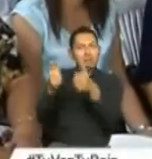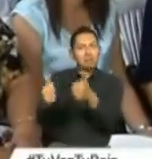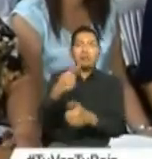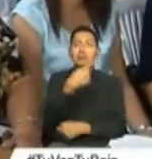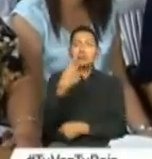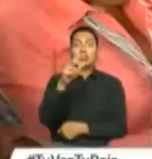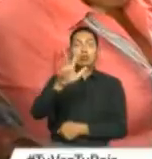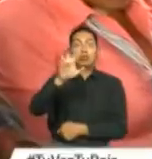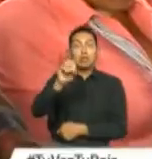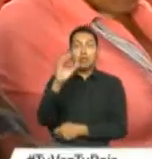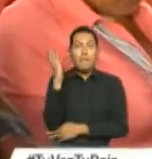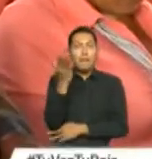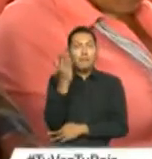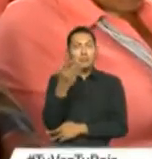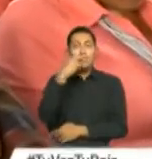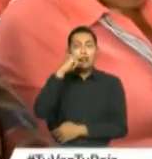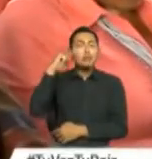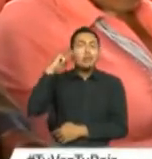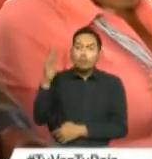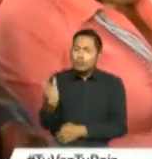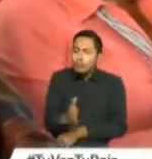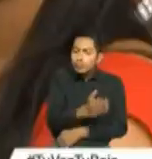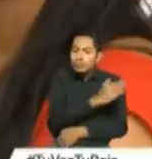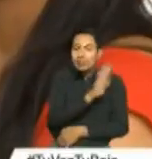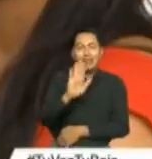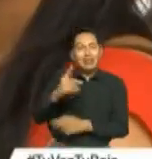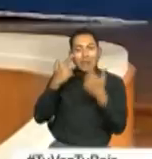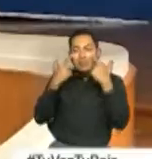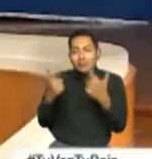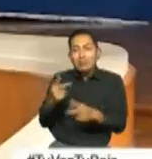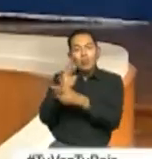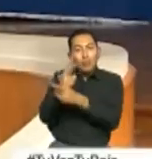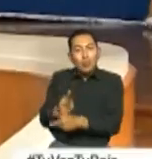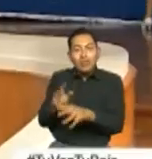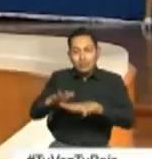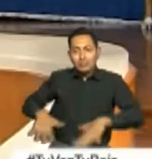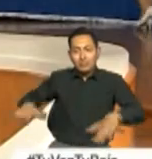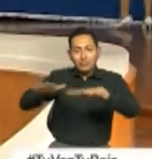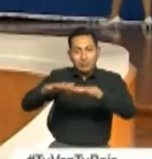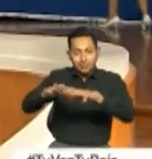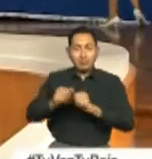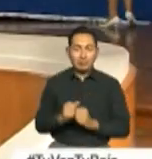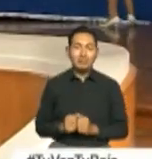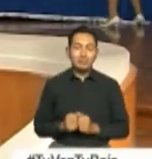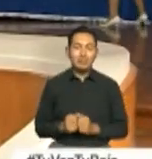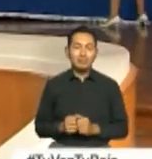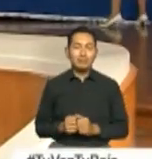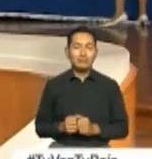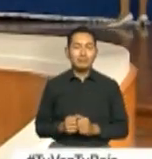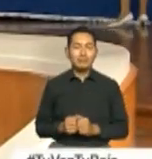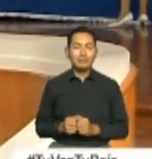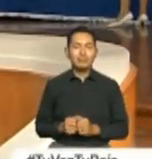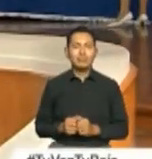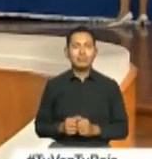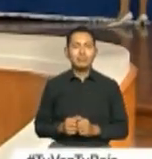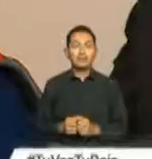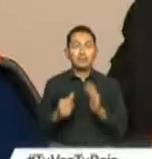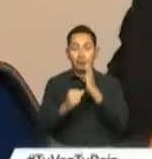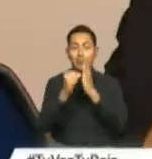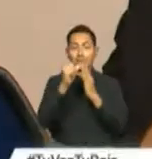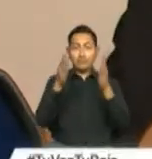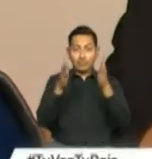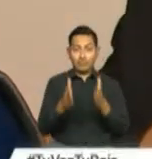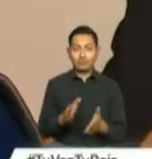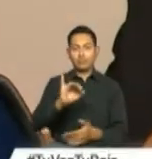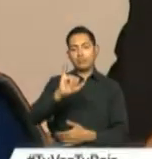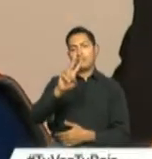de los Centros Infantiles del Buen Vivir, CIBB, y Educación en la Modalidad de Atención Creciendo con Nuestros Hijos. Para el ministro Espinel,